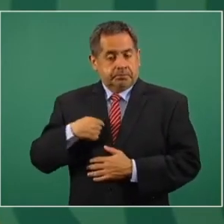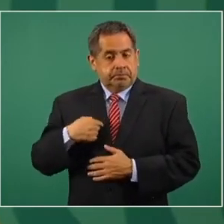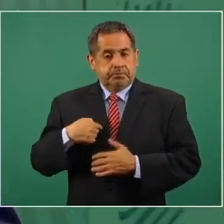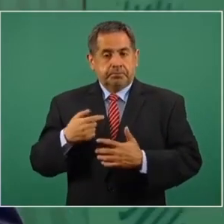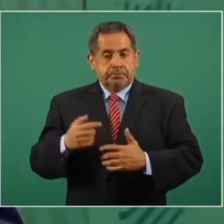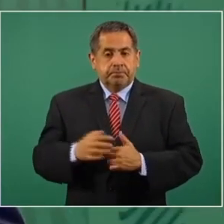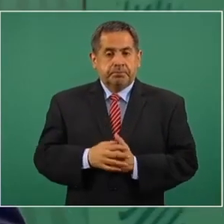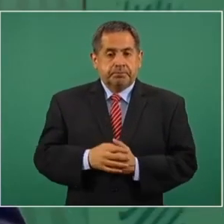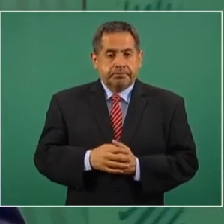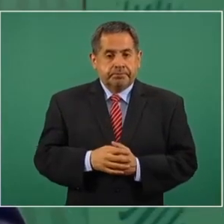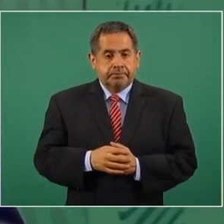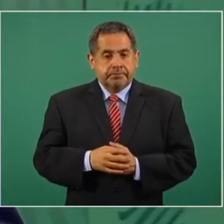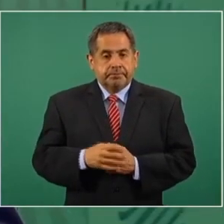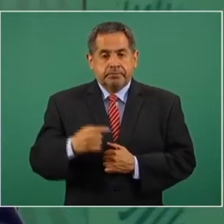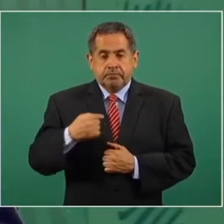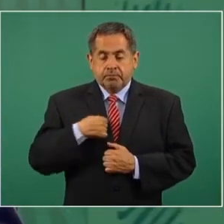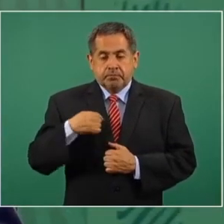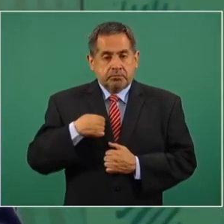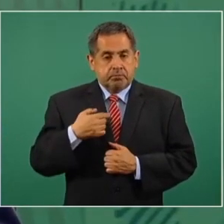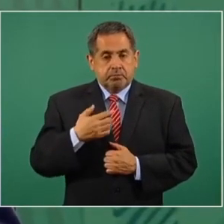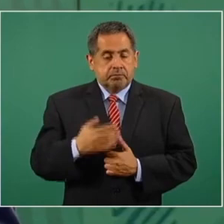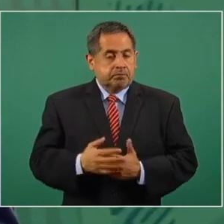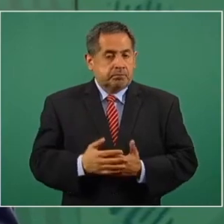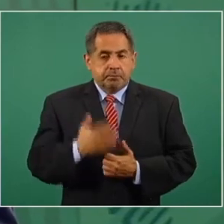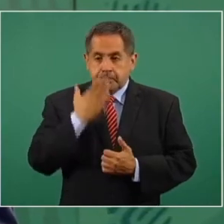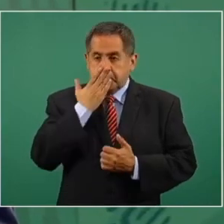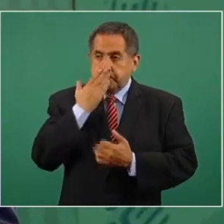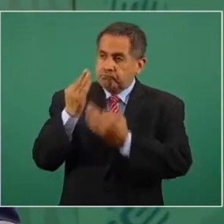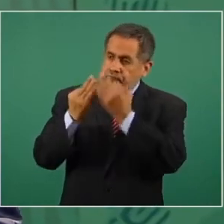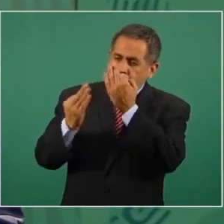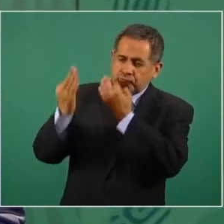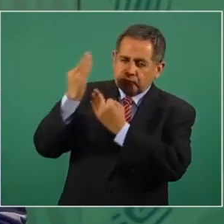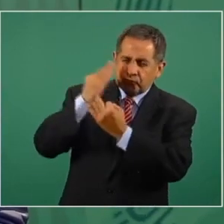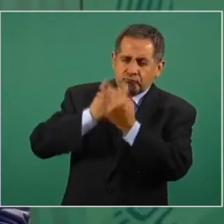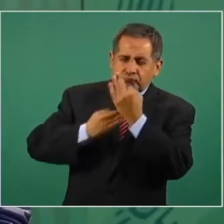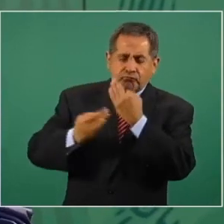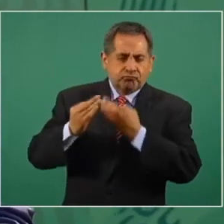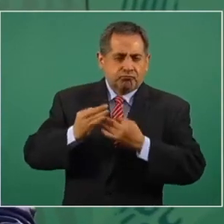fui bien atendido